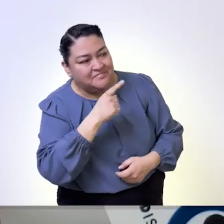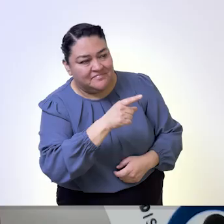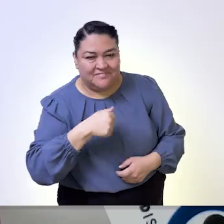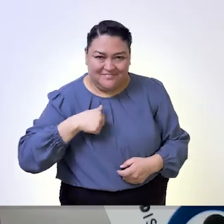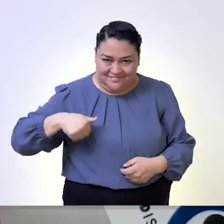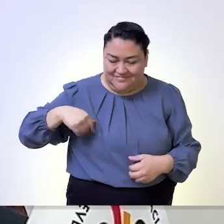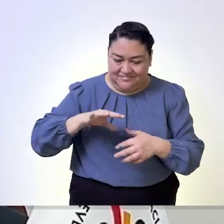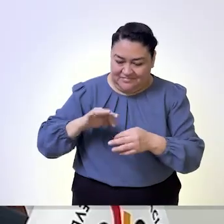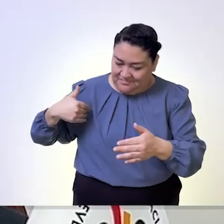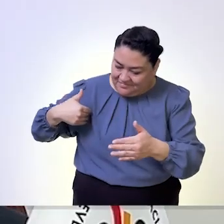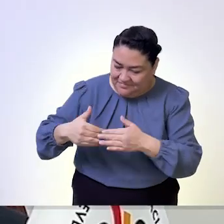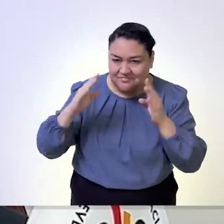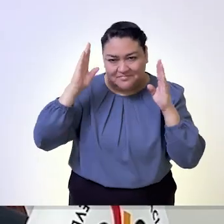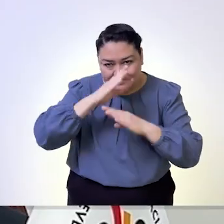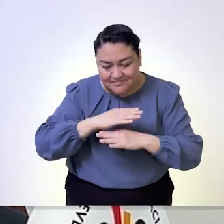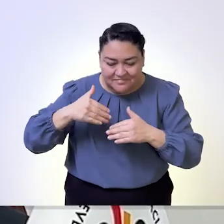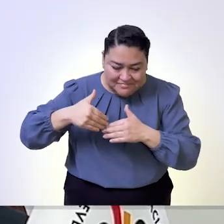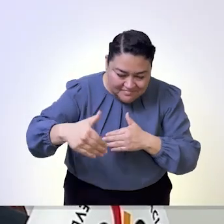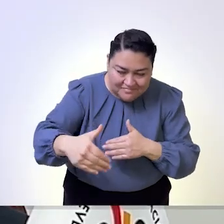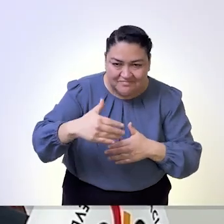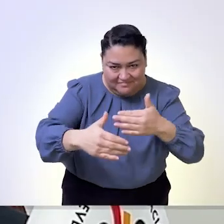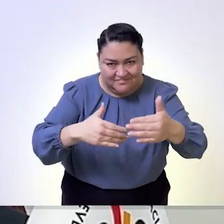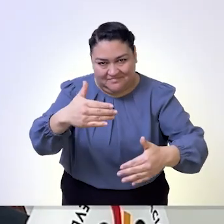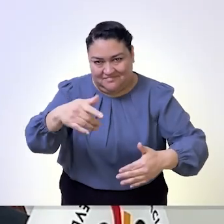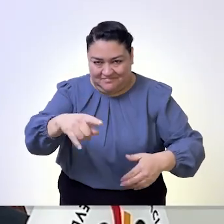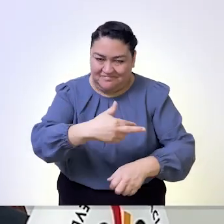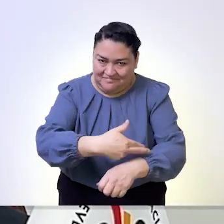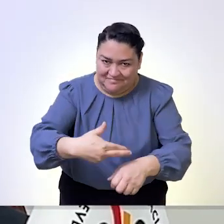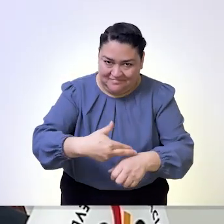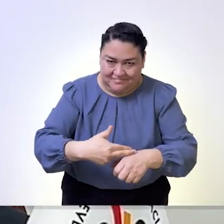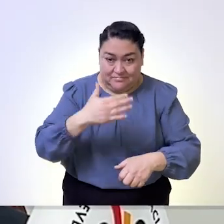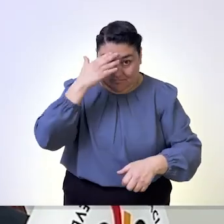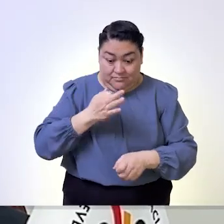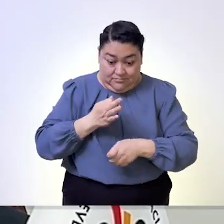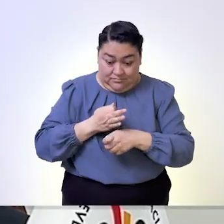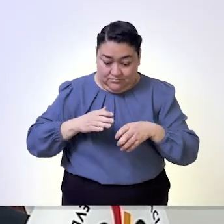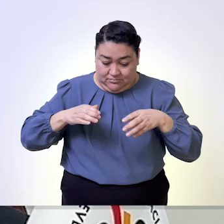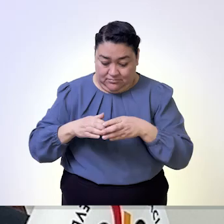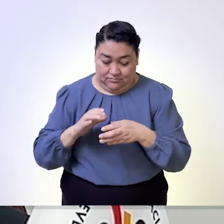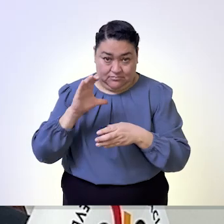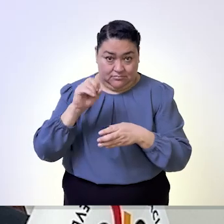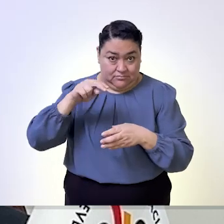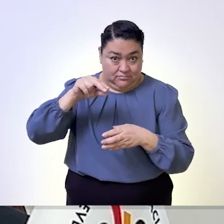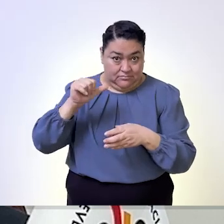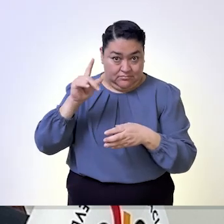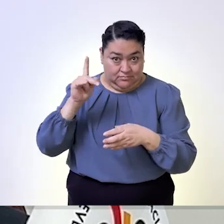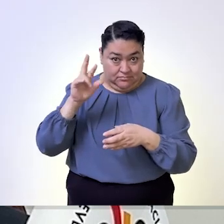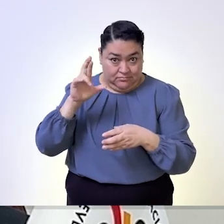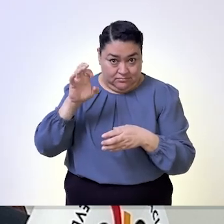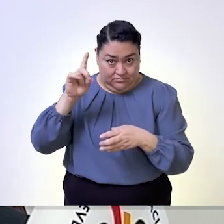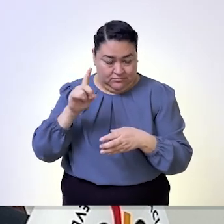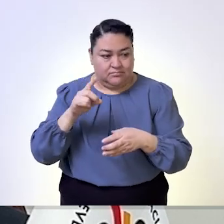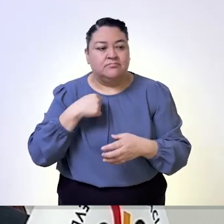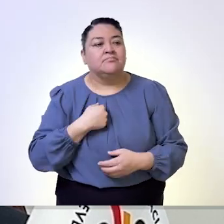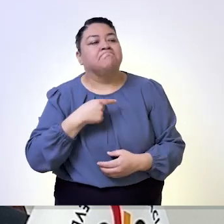ya he comentado, todavía cuando se emite una resolución por disposición, que es